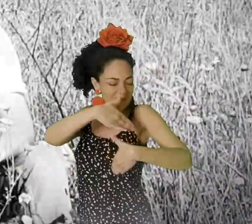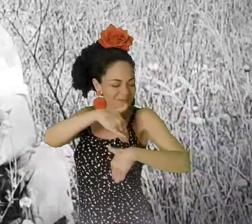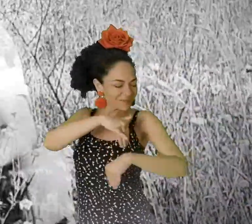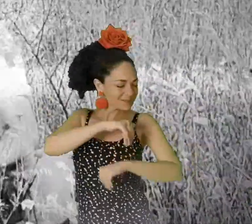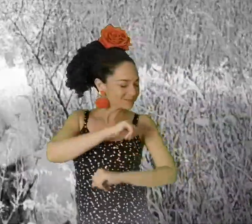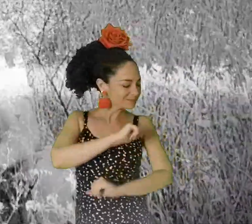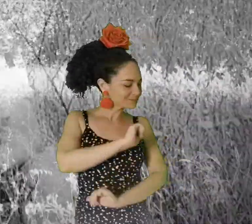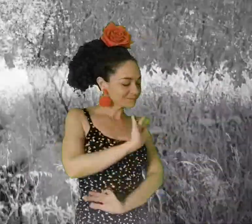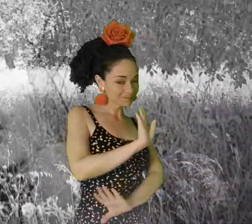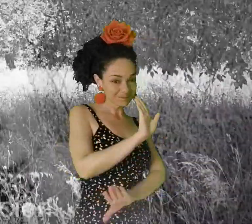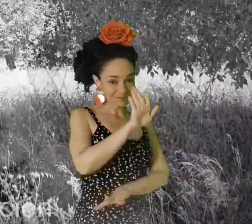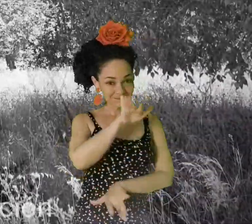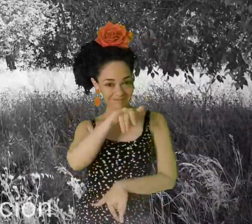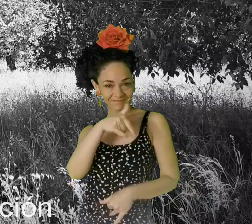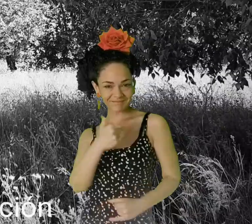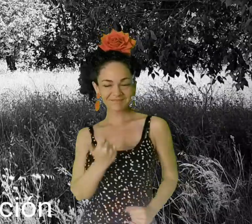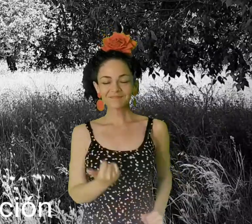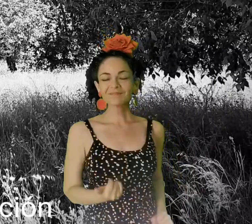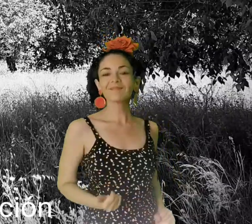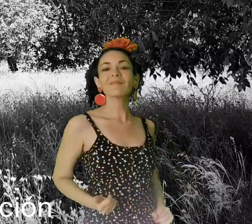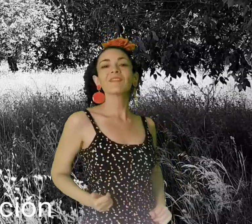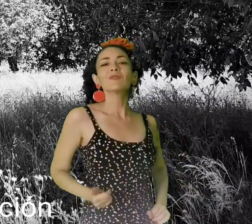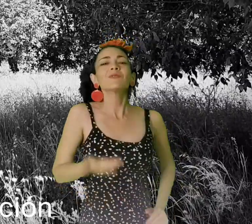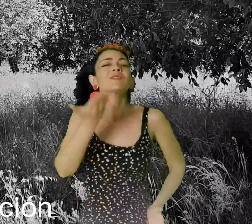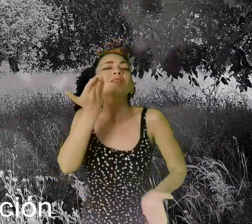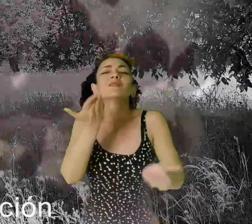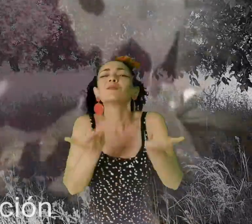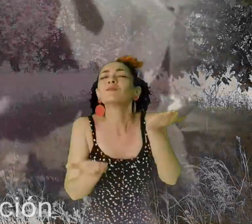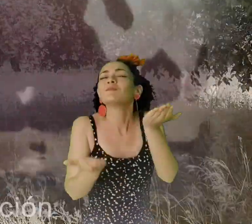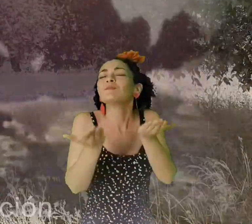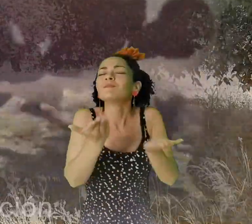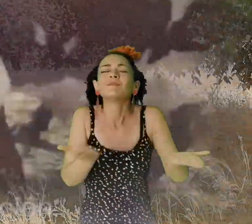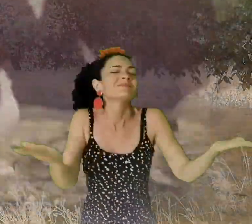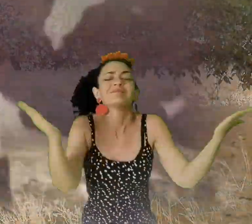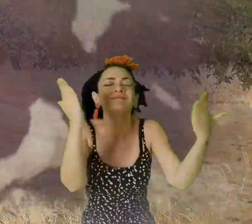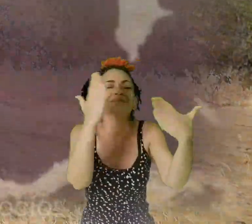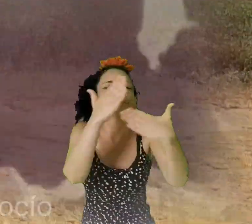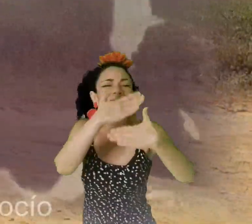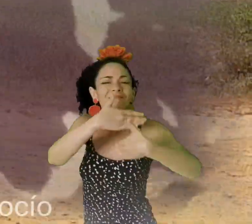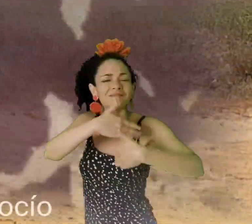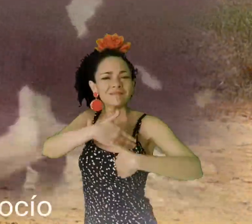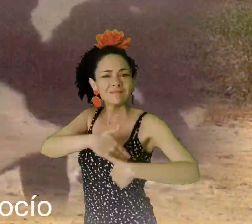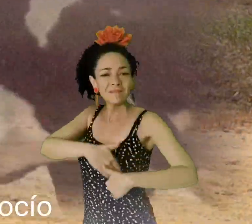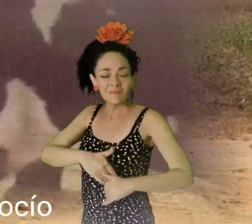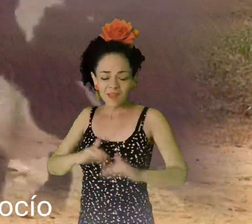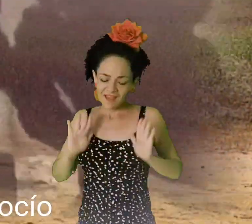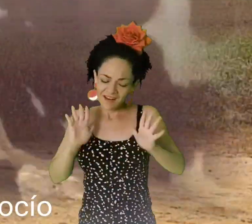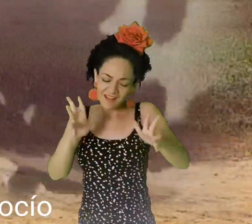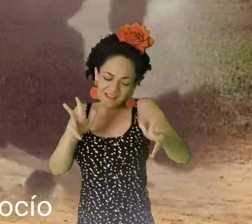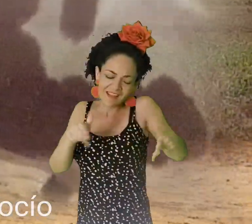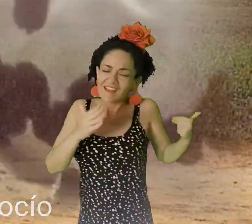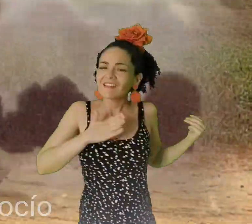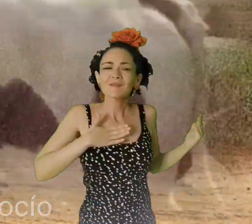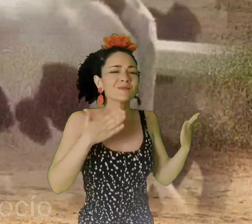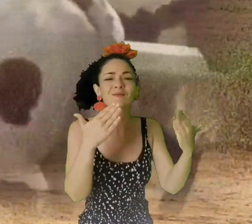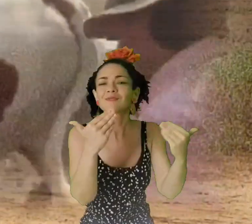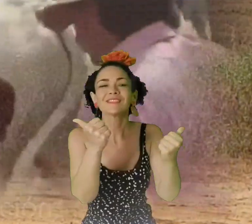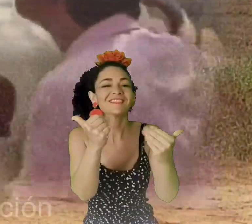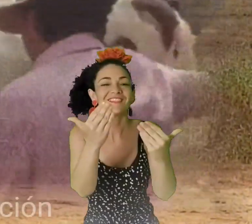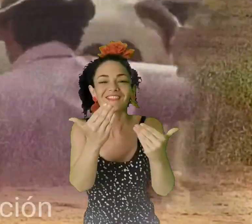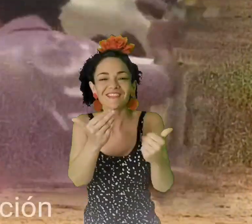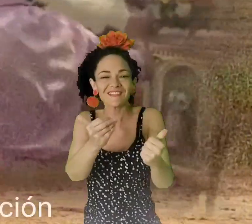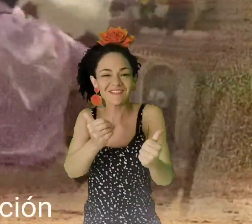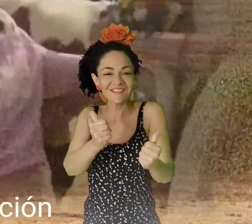comparación, no tiene comparación, mi carreta en el rocío.